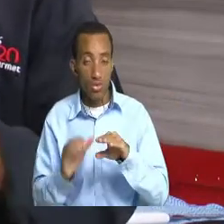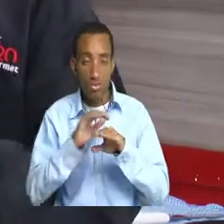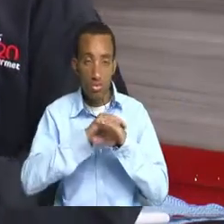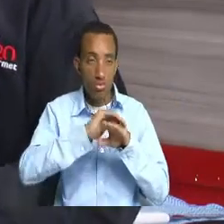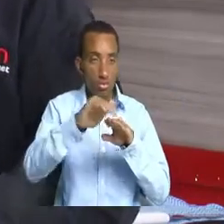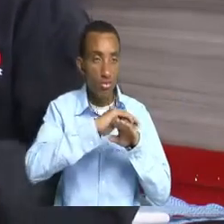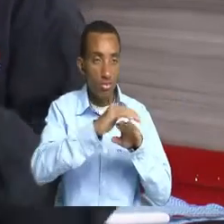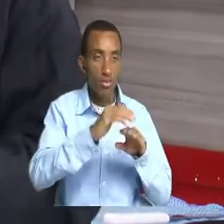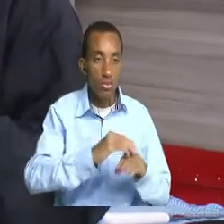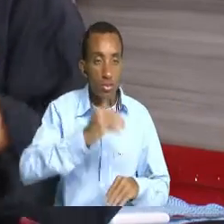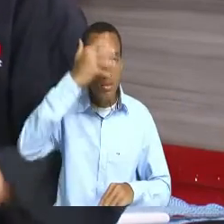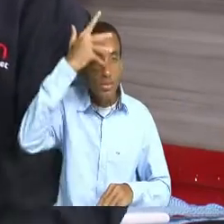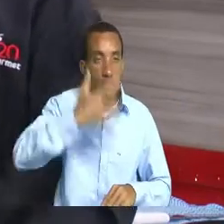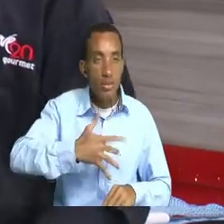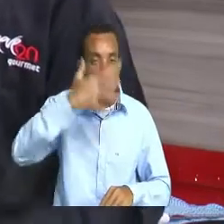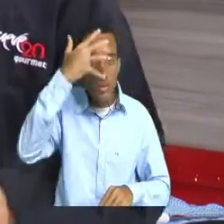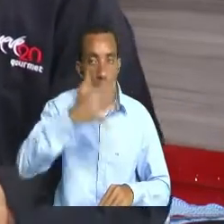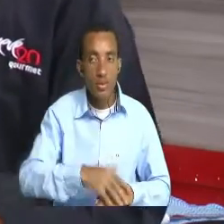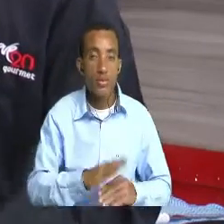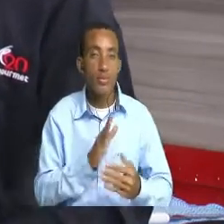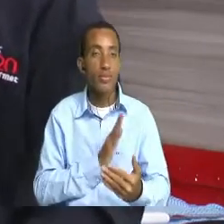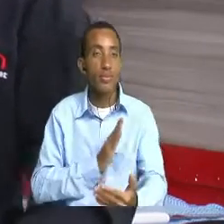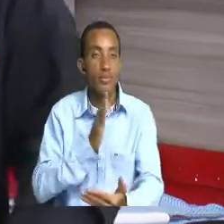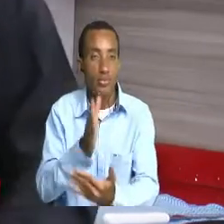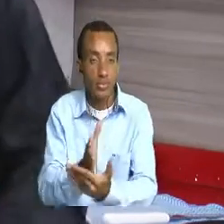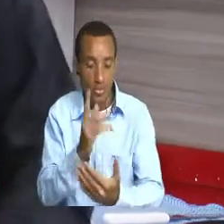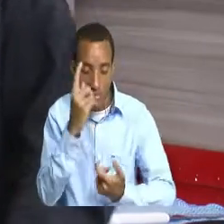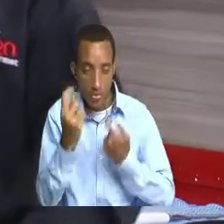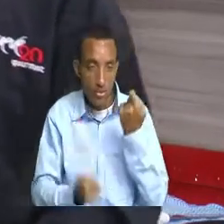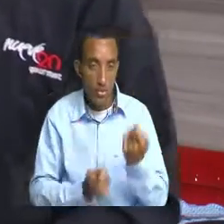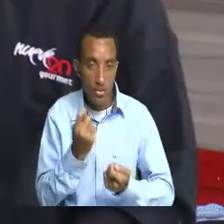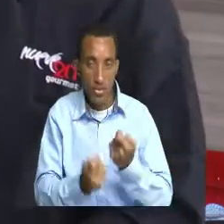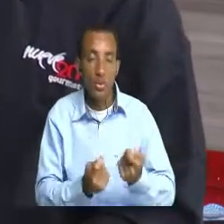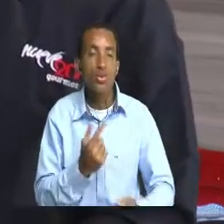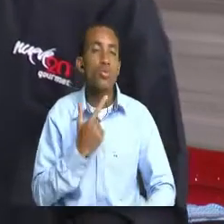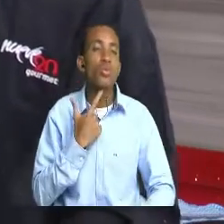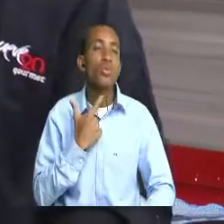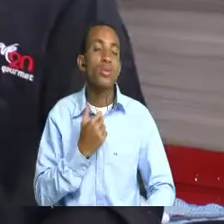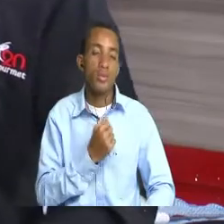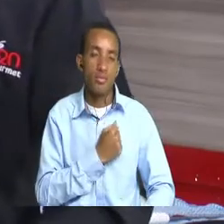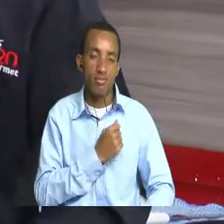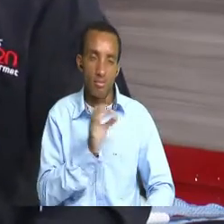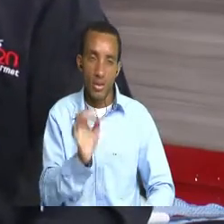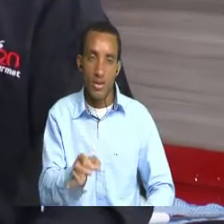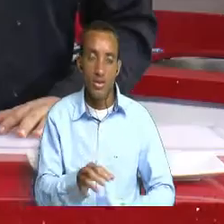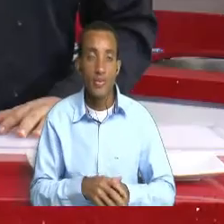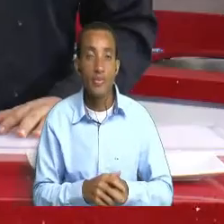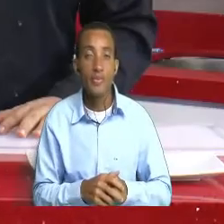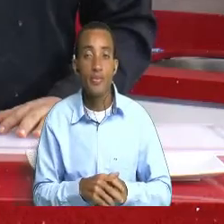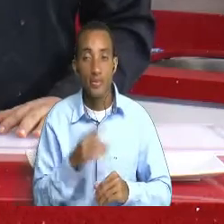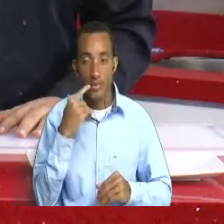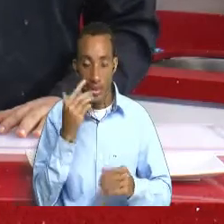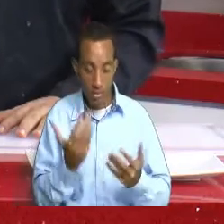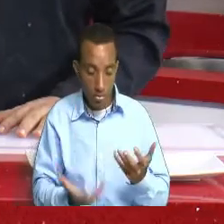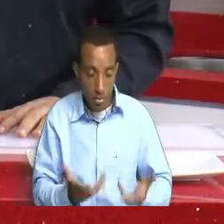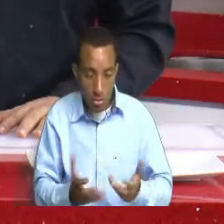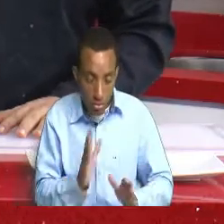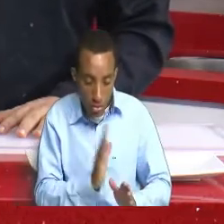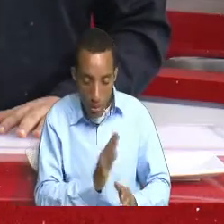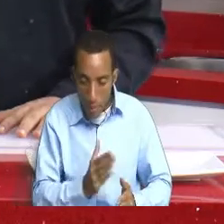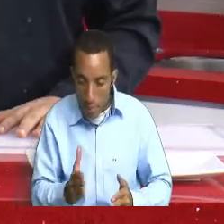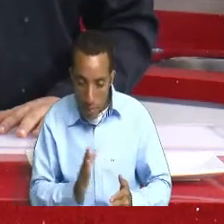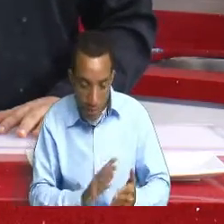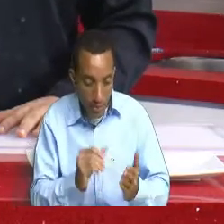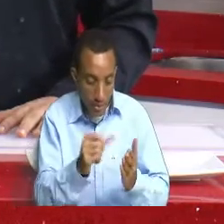que visiten mister prada su negocio donde les va a gustar sí señora así que ya saben ustedes que esta receta que vamos a preparar y todas